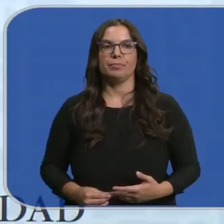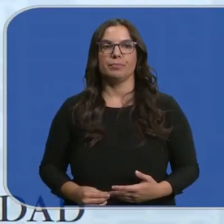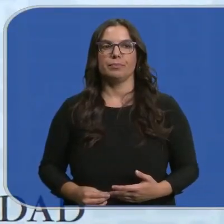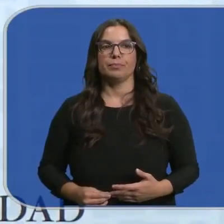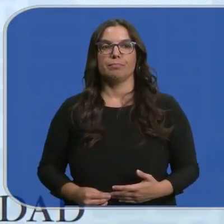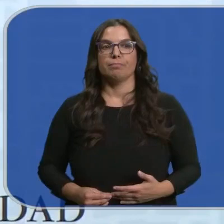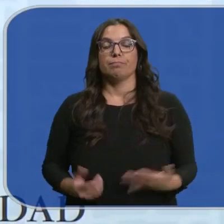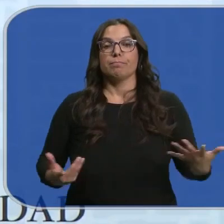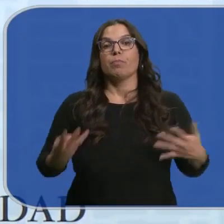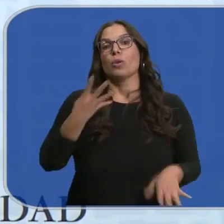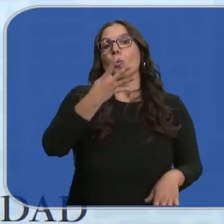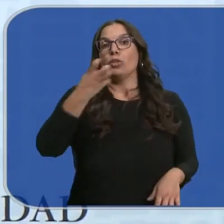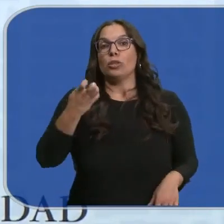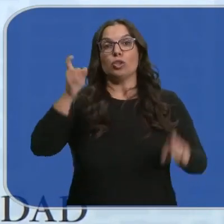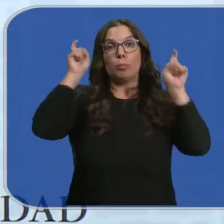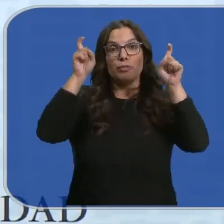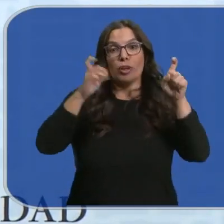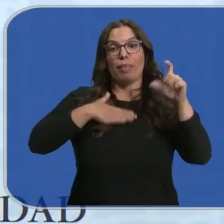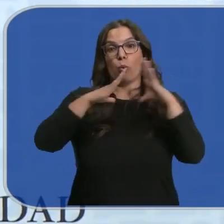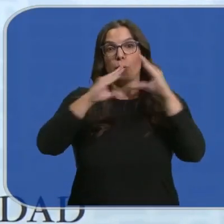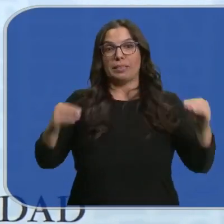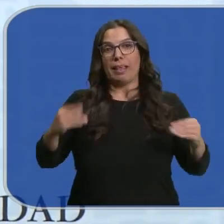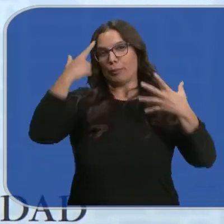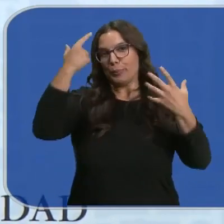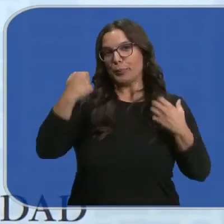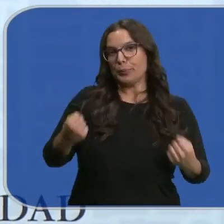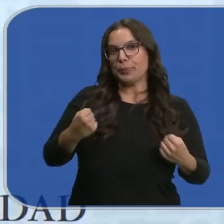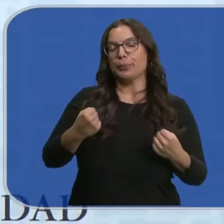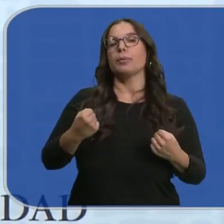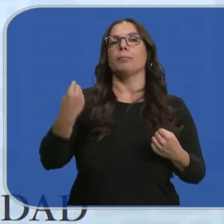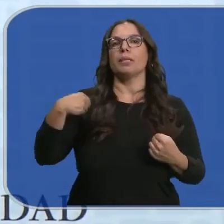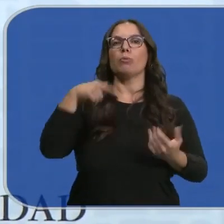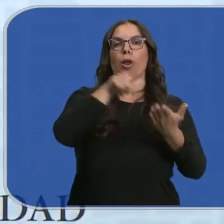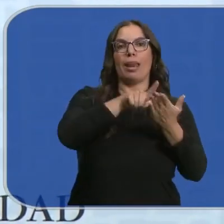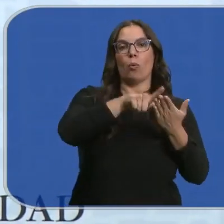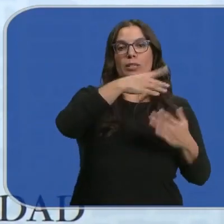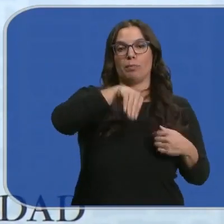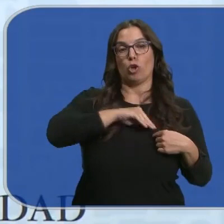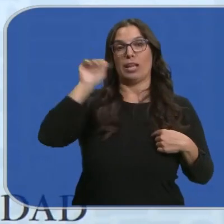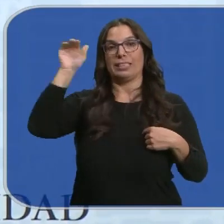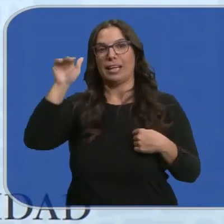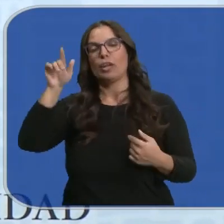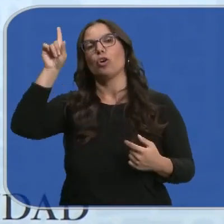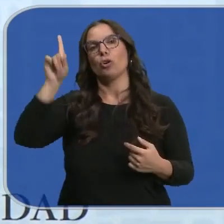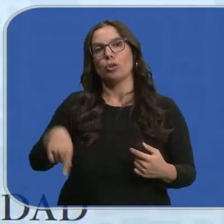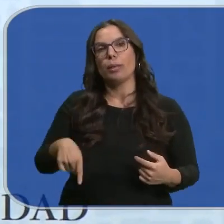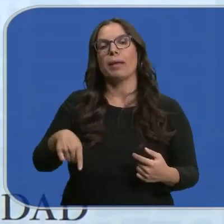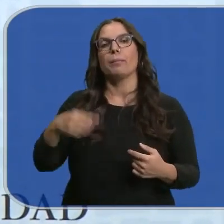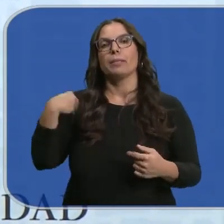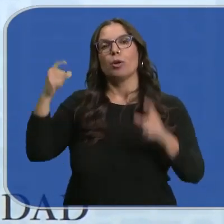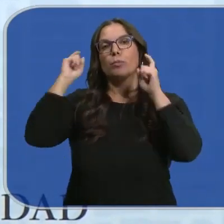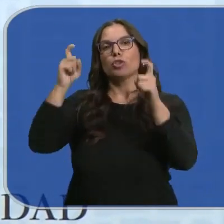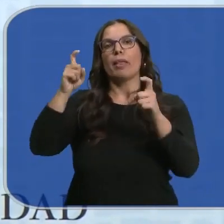En esta ocasión, 400 profesores universitarios... ...especialistas en L, así como profesores de español... ...de centros, academias